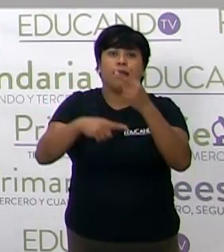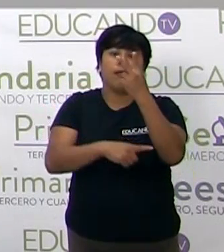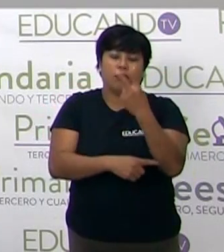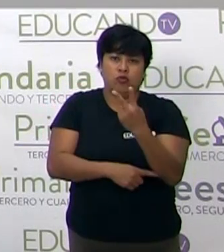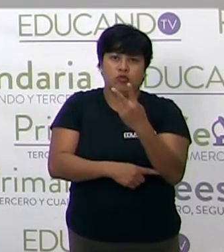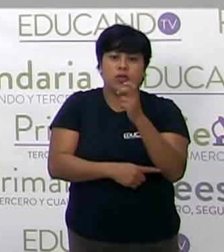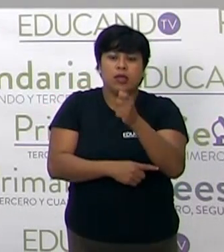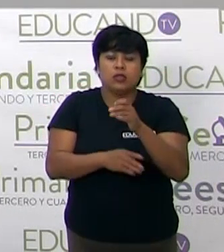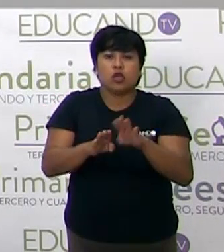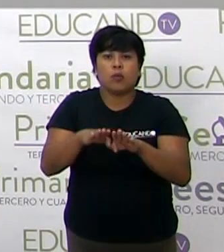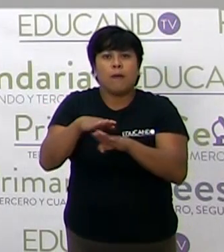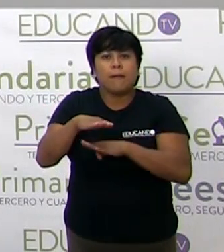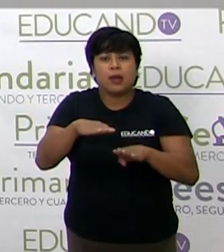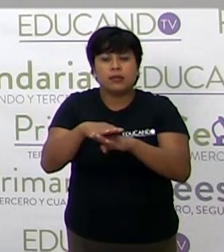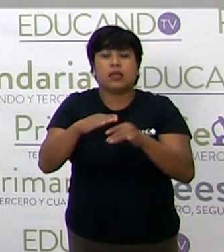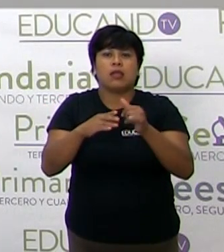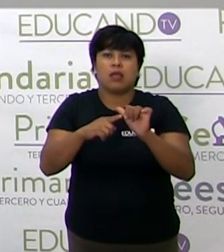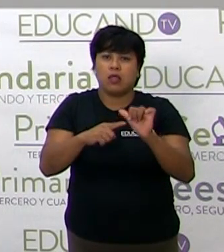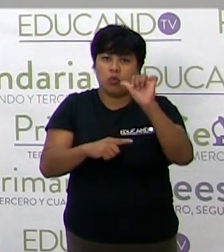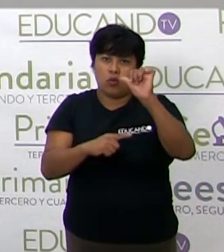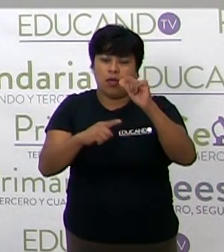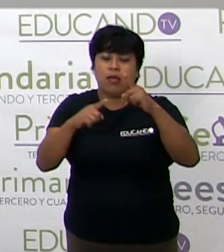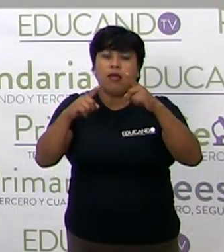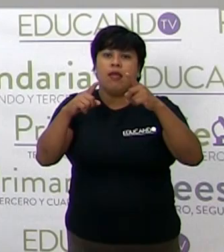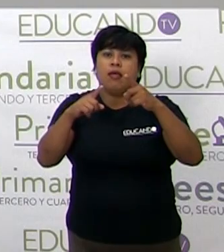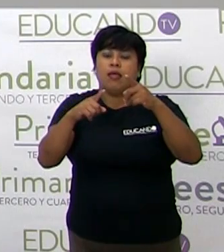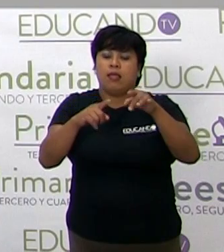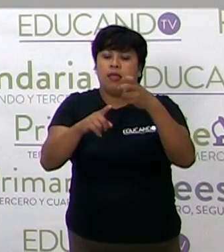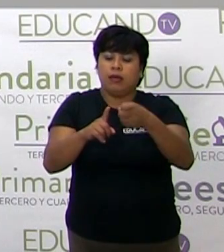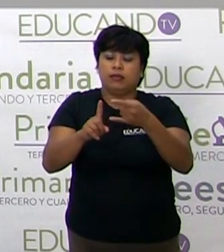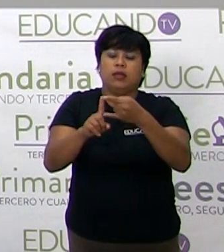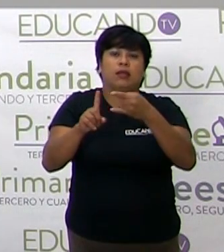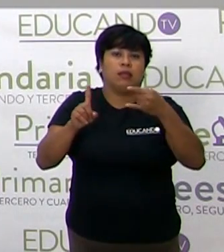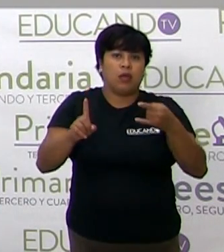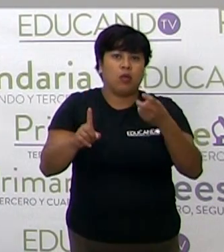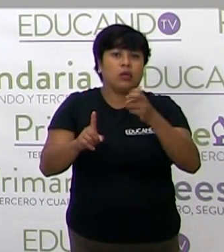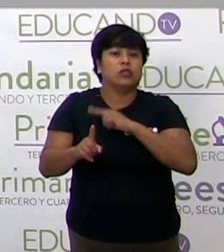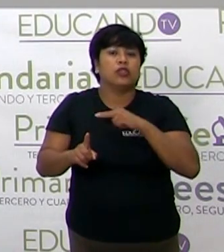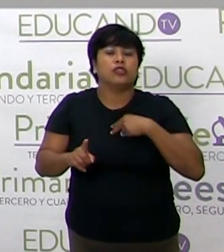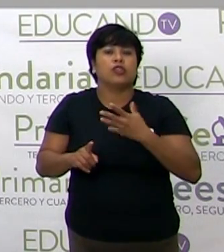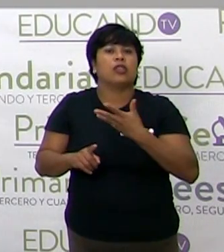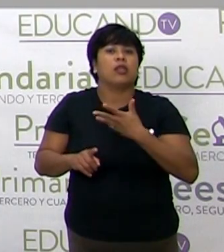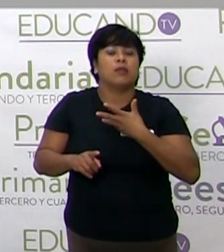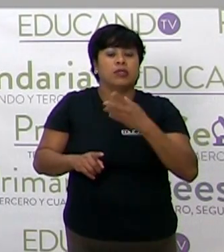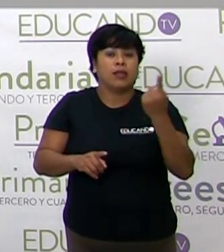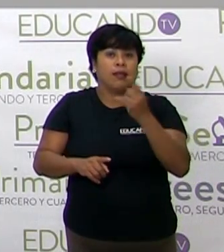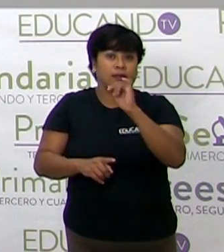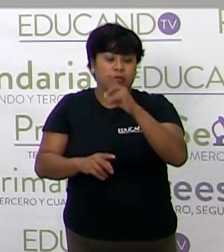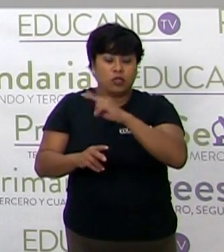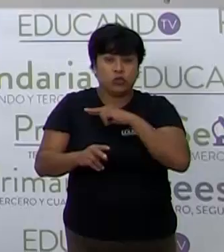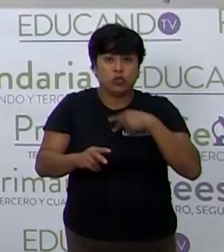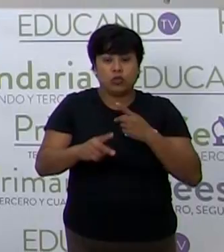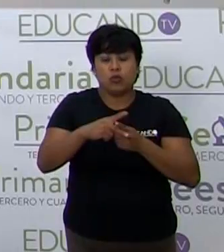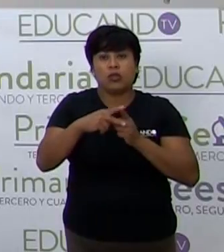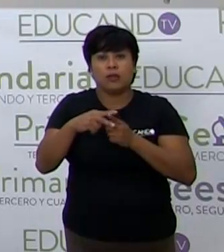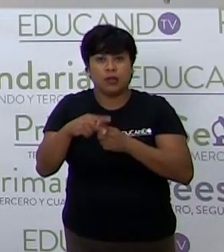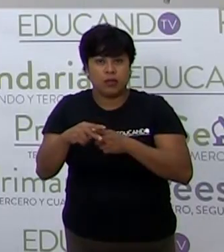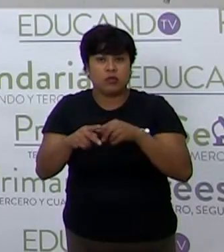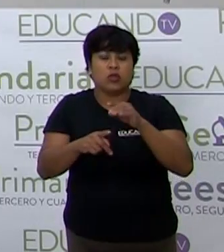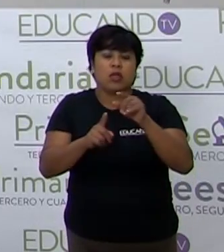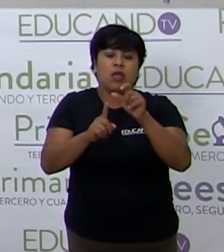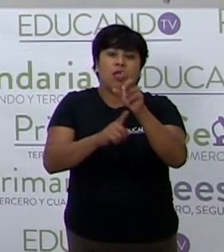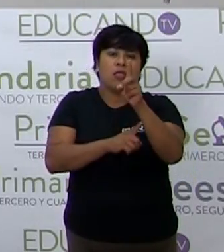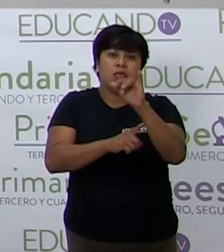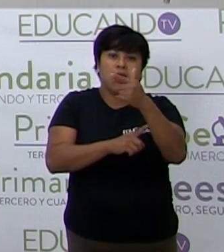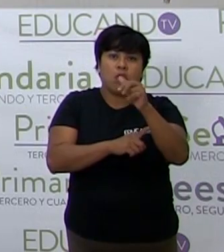del rectángulo y a la altura del rectángulo. Entonces, tenemos finalmente que si multiplicamos la diagonal